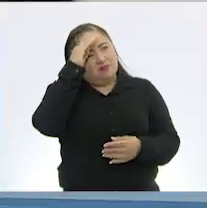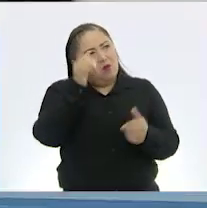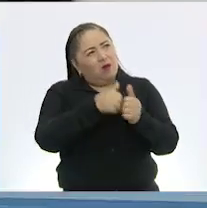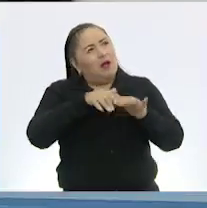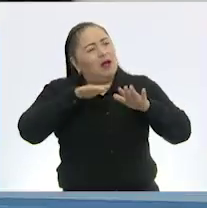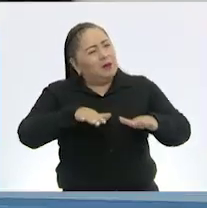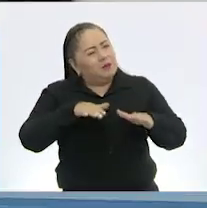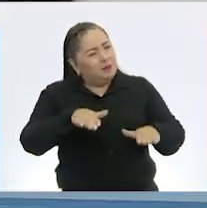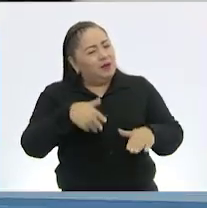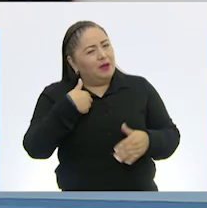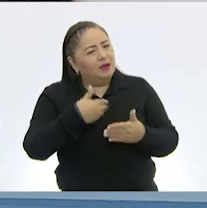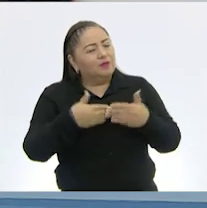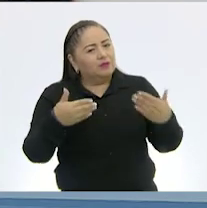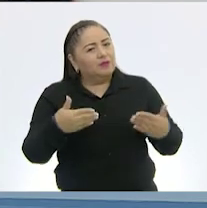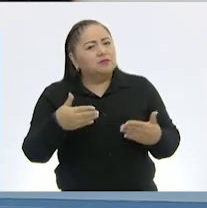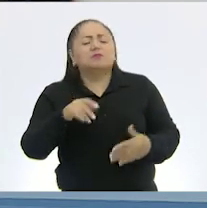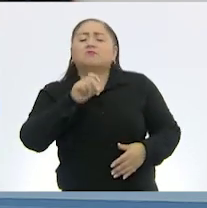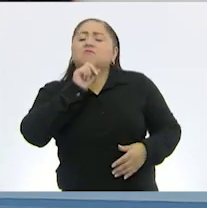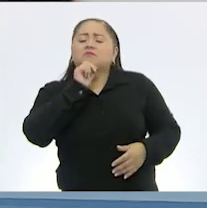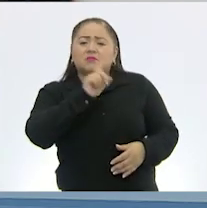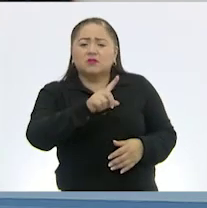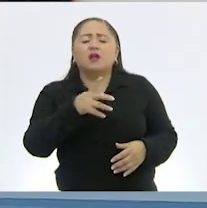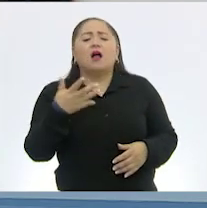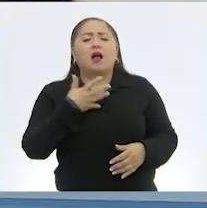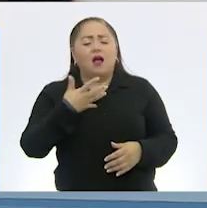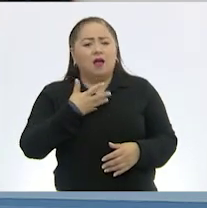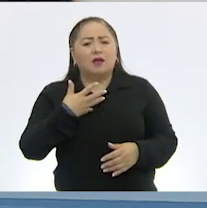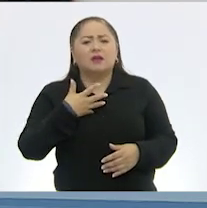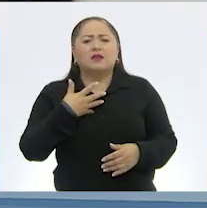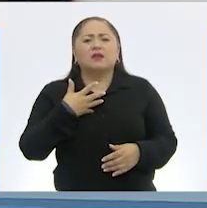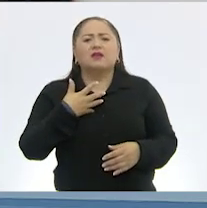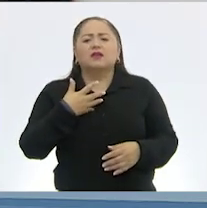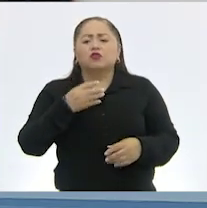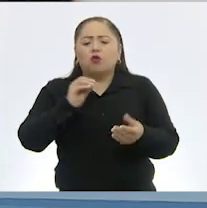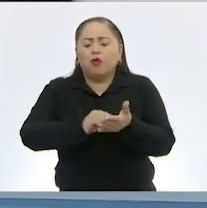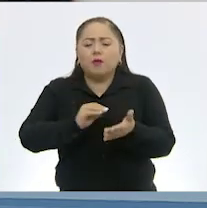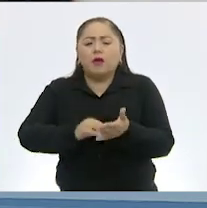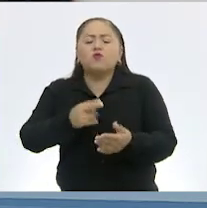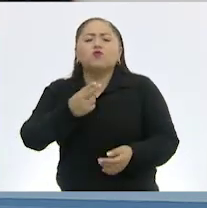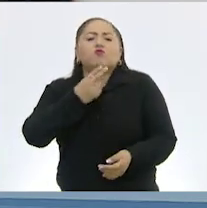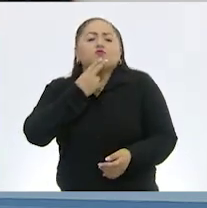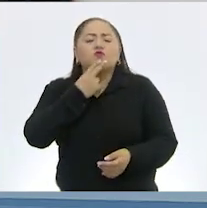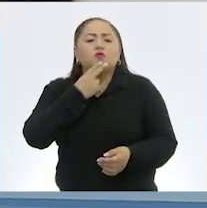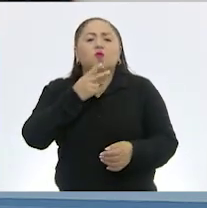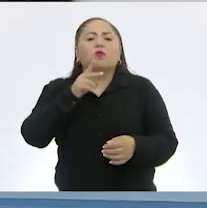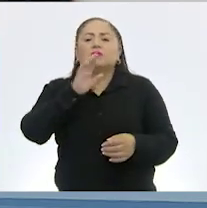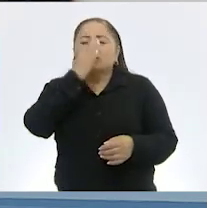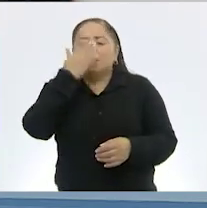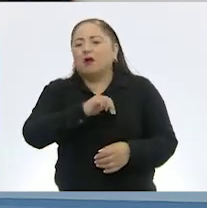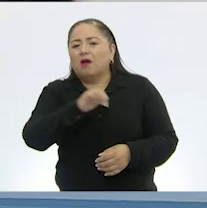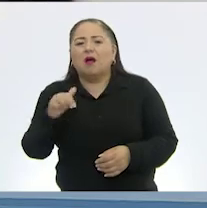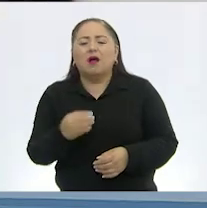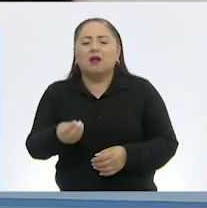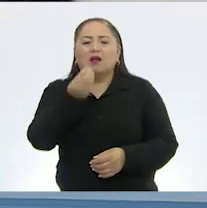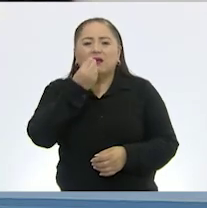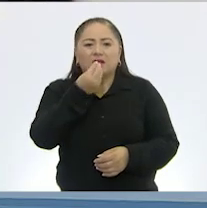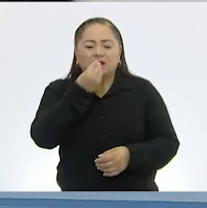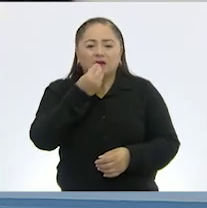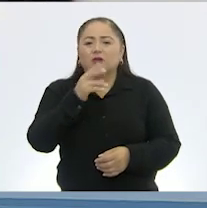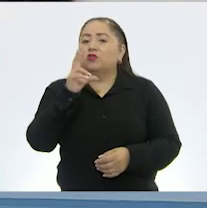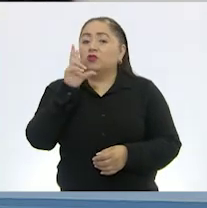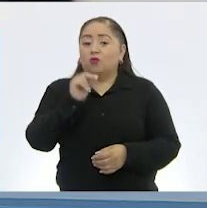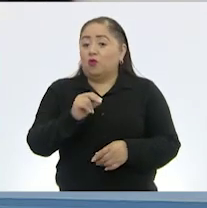calma, también hay circunstancias que se conservan en cuanto a los alimentos y